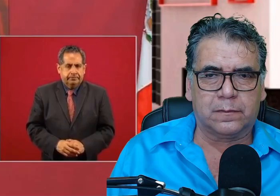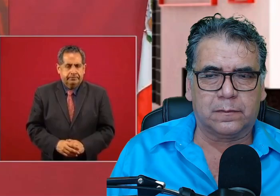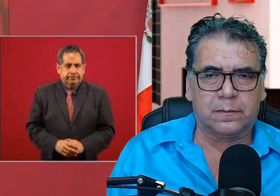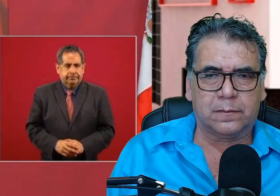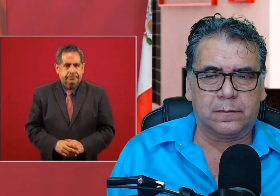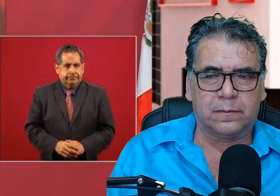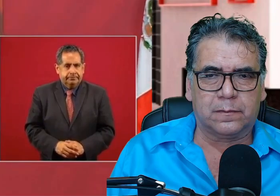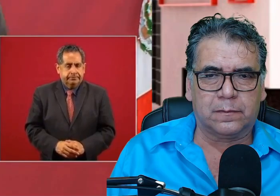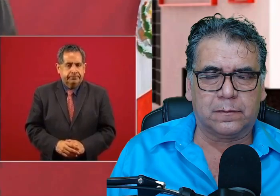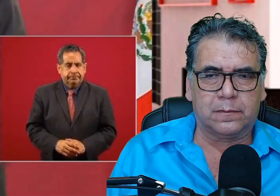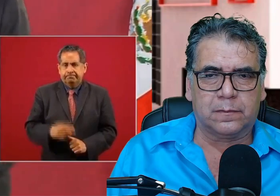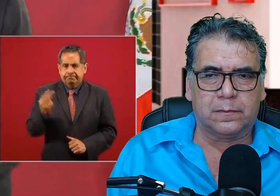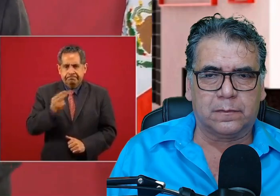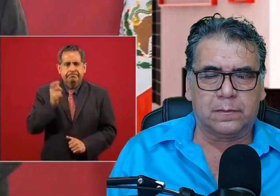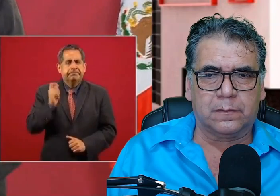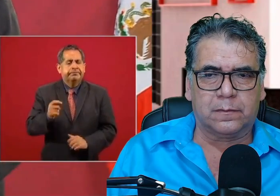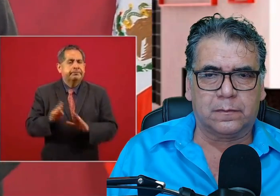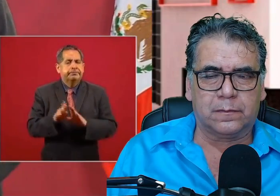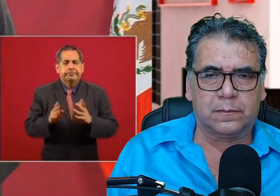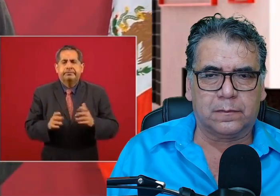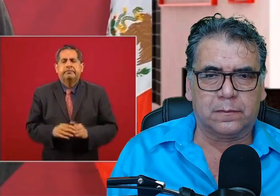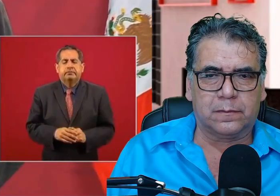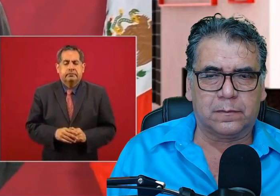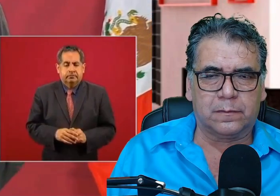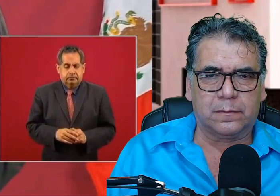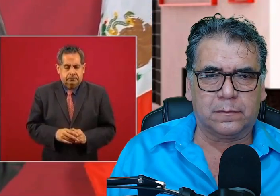Tenemos que acabar con